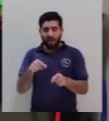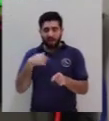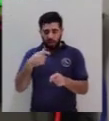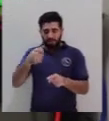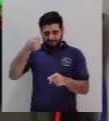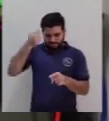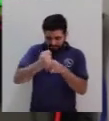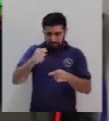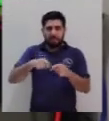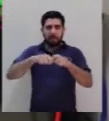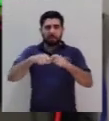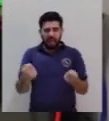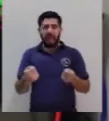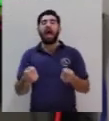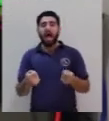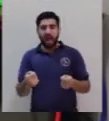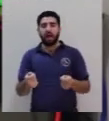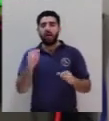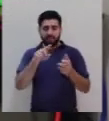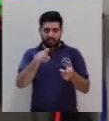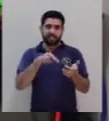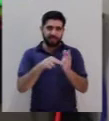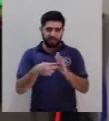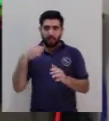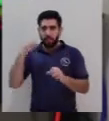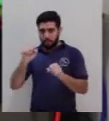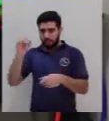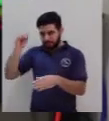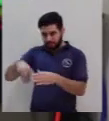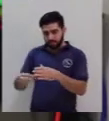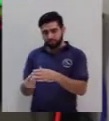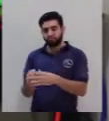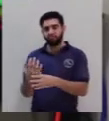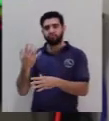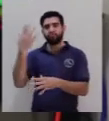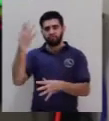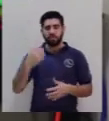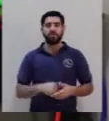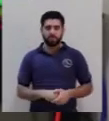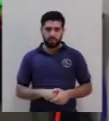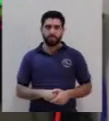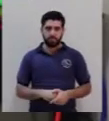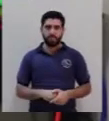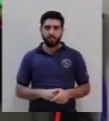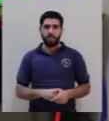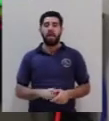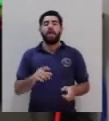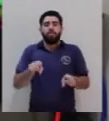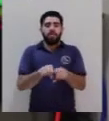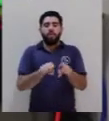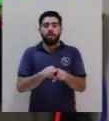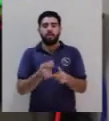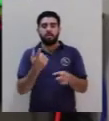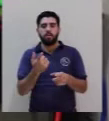sembrar. Y de esta manera podemos crear nuestro propio huerto en casa. O sea que las semillas que vamos a utilizar, en